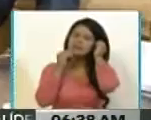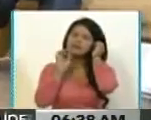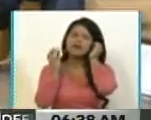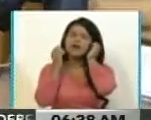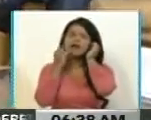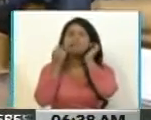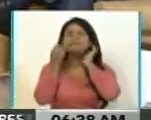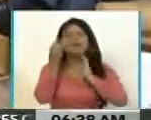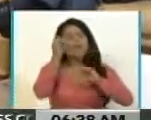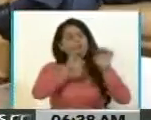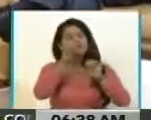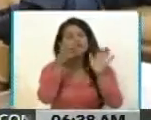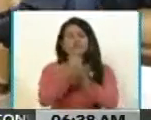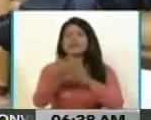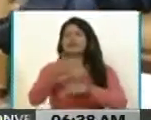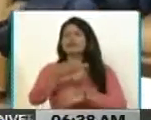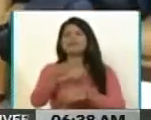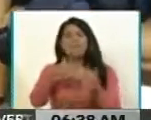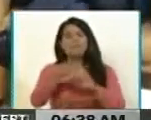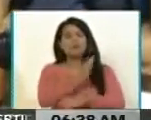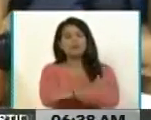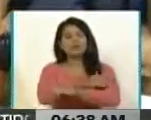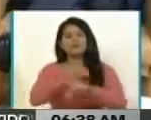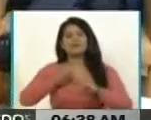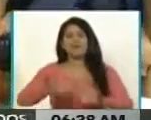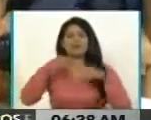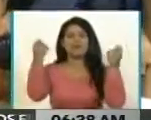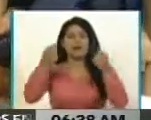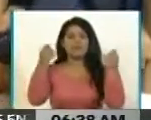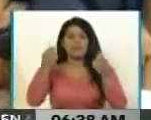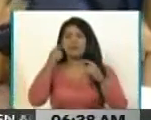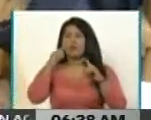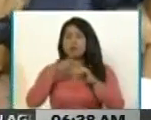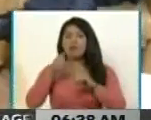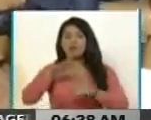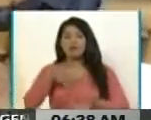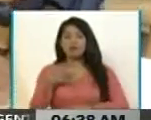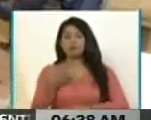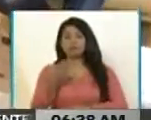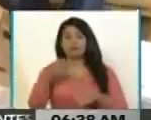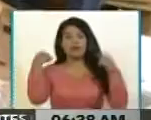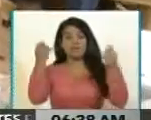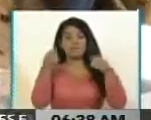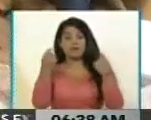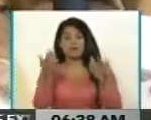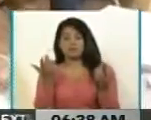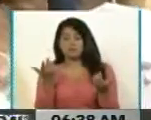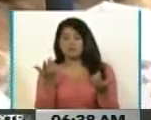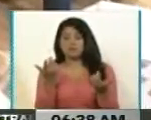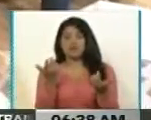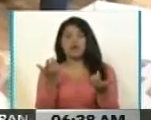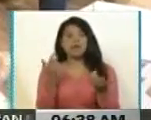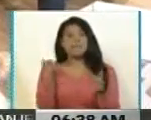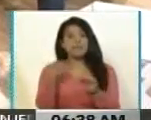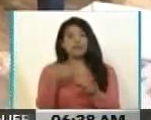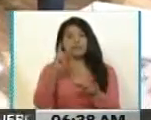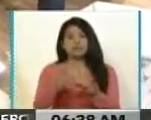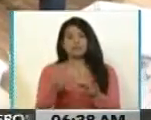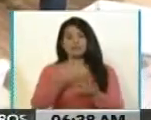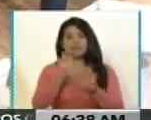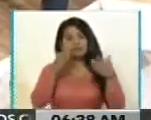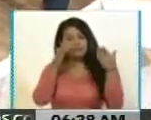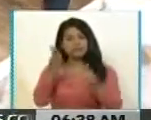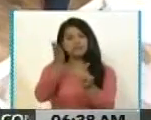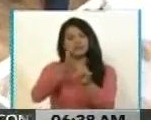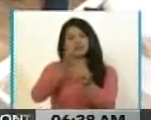al potencial que tiene esta campaña de contrarrestar esa campaña permanente que no cesa y que va directamente a la psiquis de